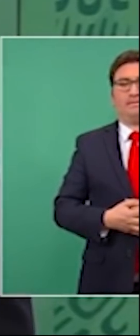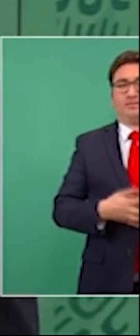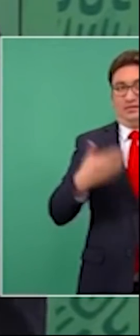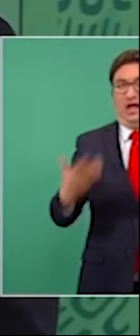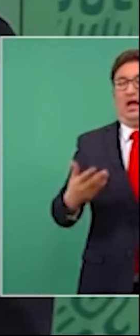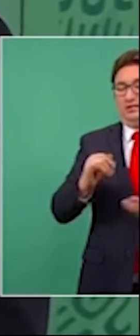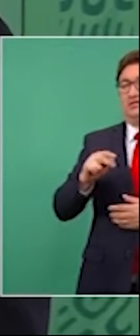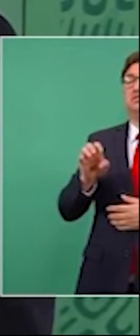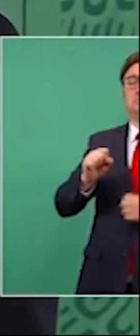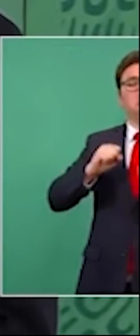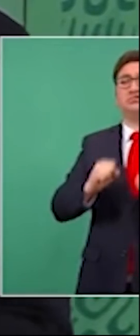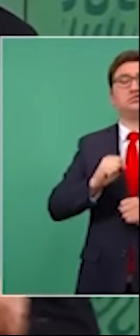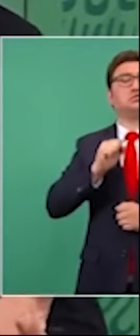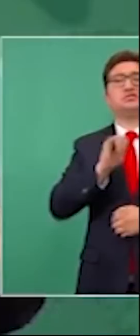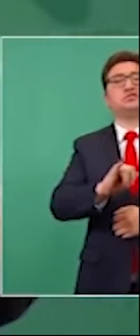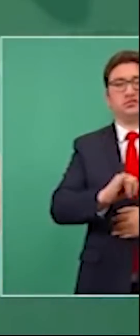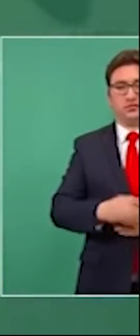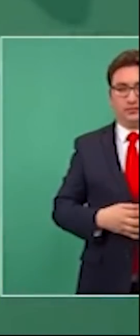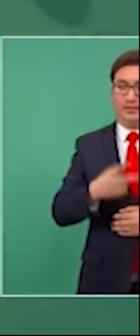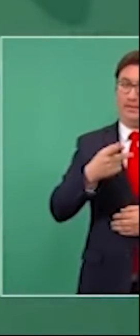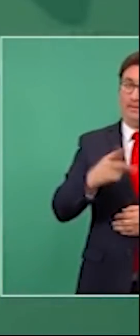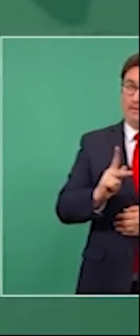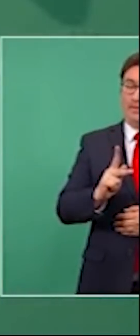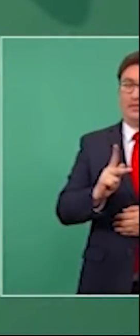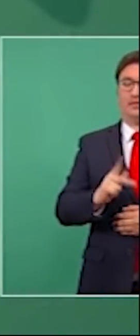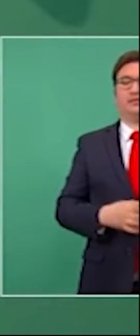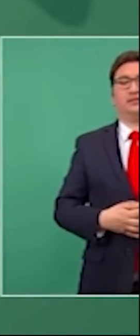Entonces sí, pero ¿cómo?